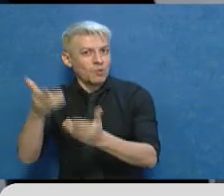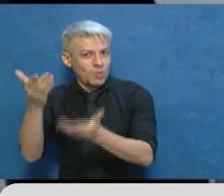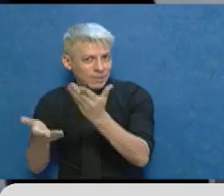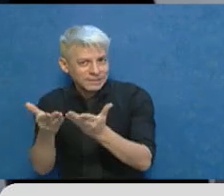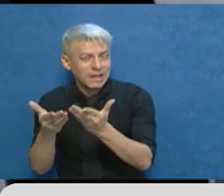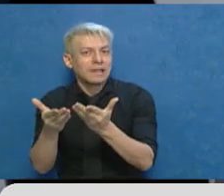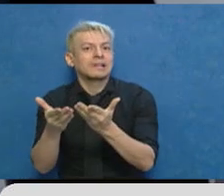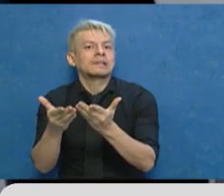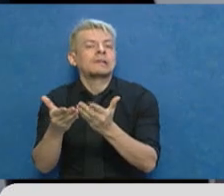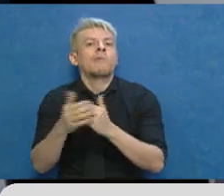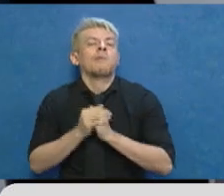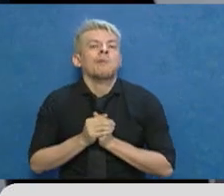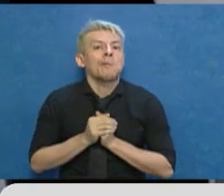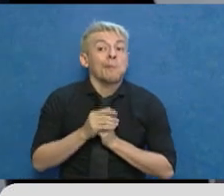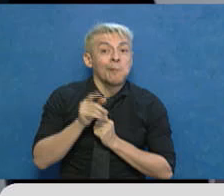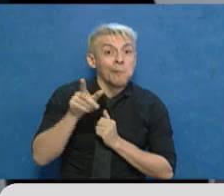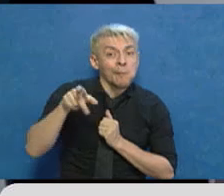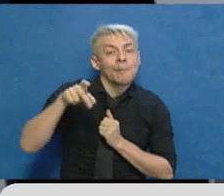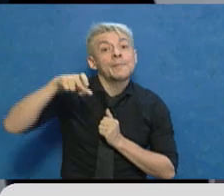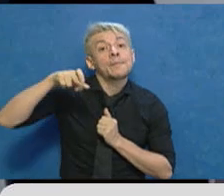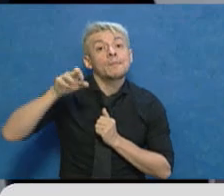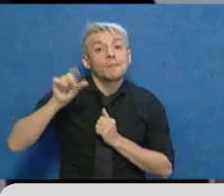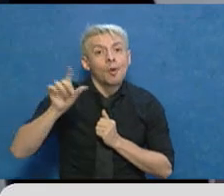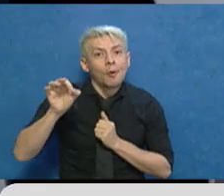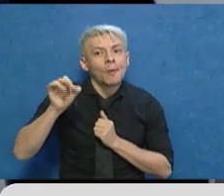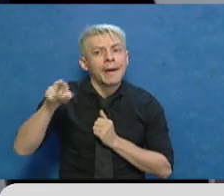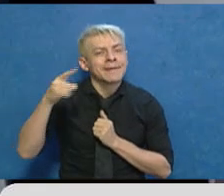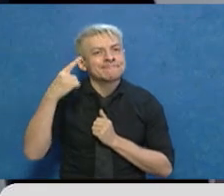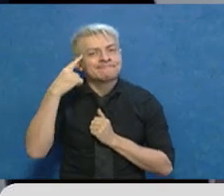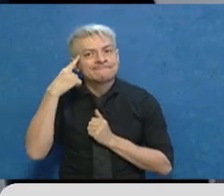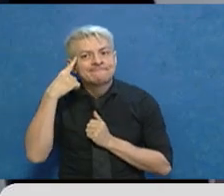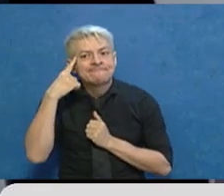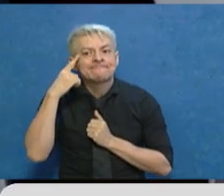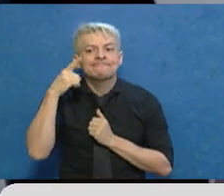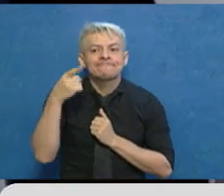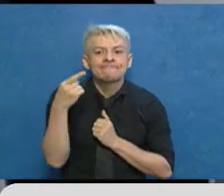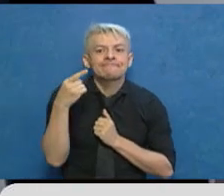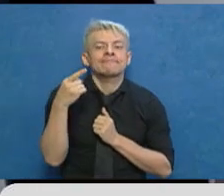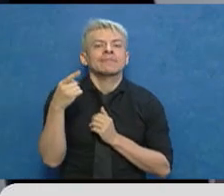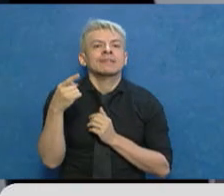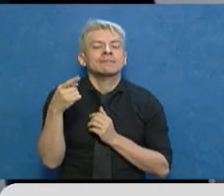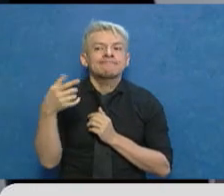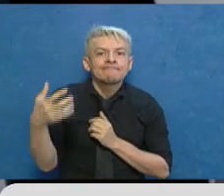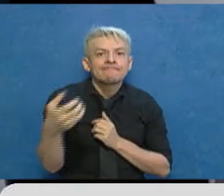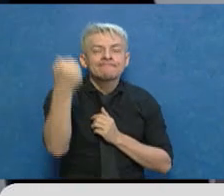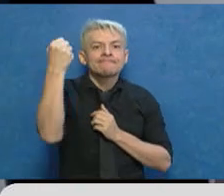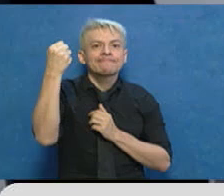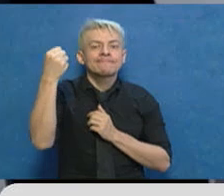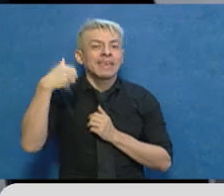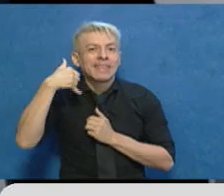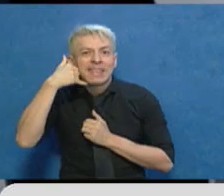estamos viendo de adquirir una consola telefónica de alta